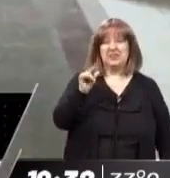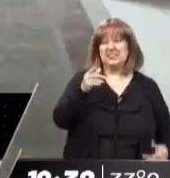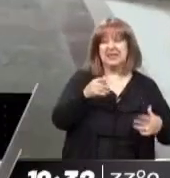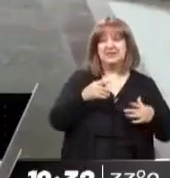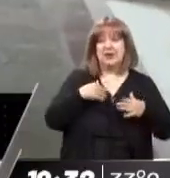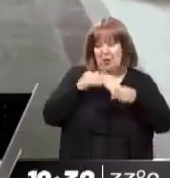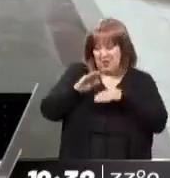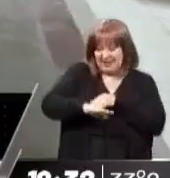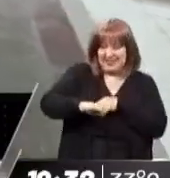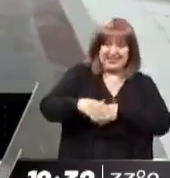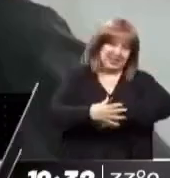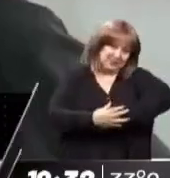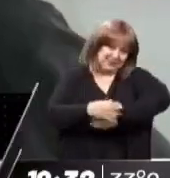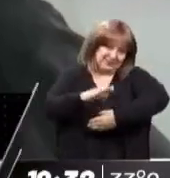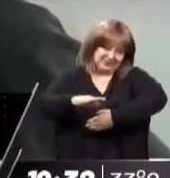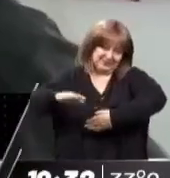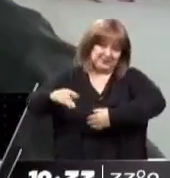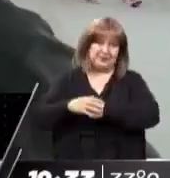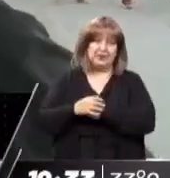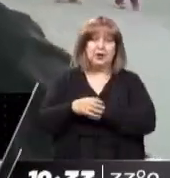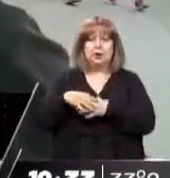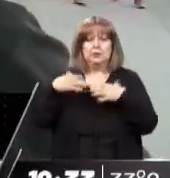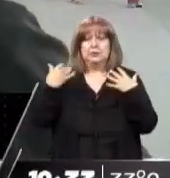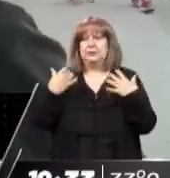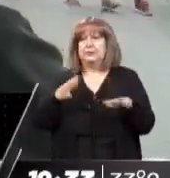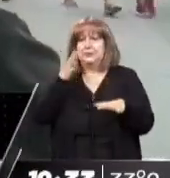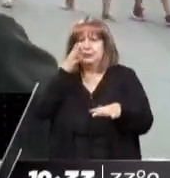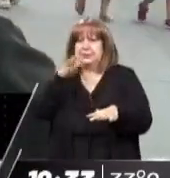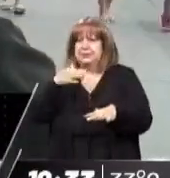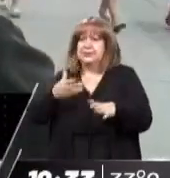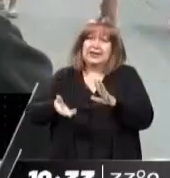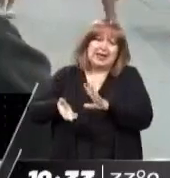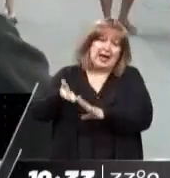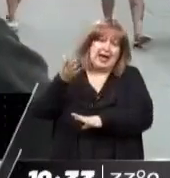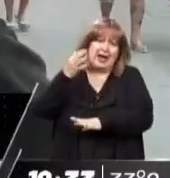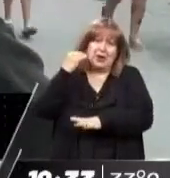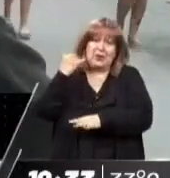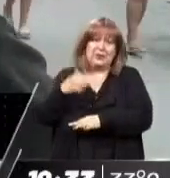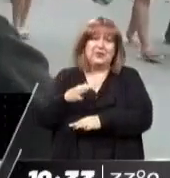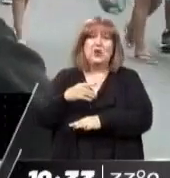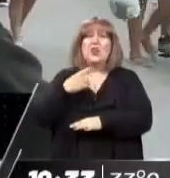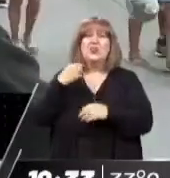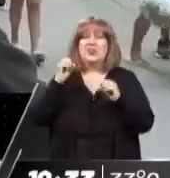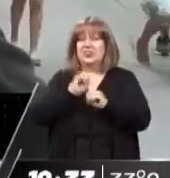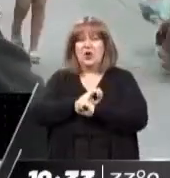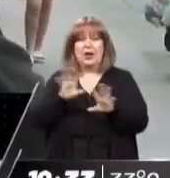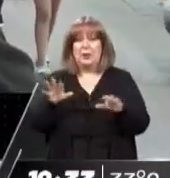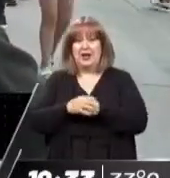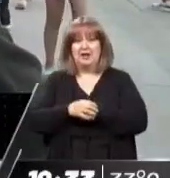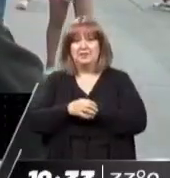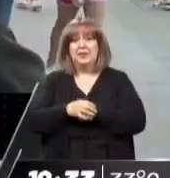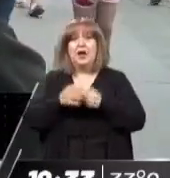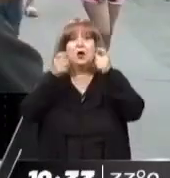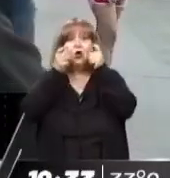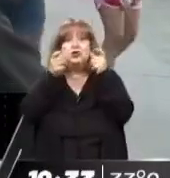cercano? Los más chiquitos. Claro. Carísimo, un desastre, y no hay nadie quien controle